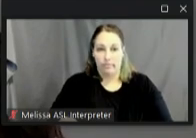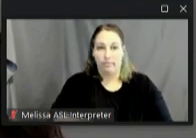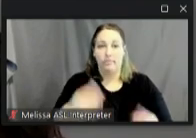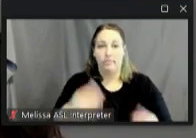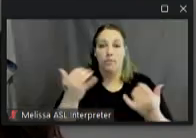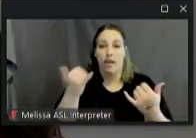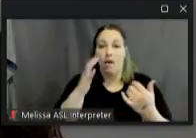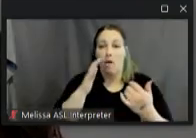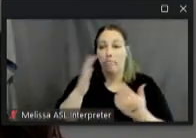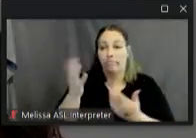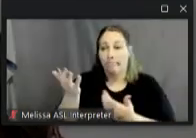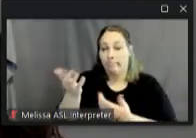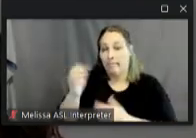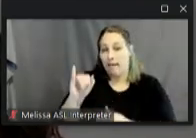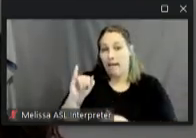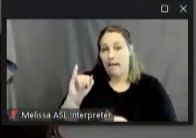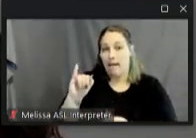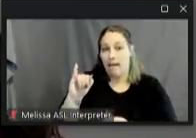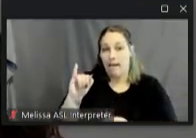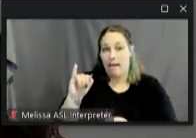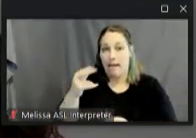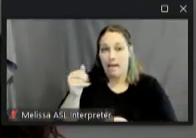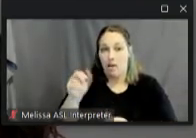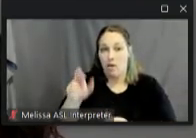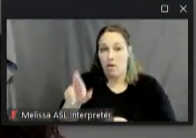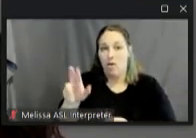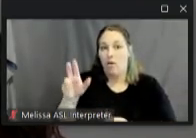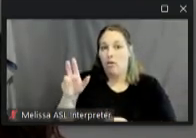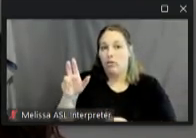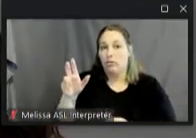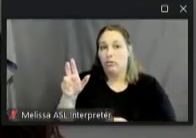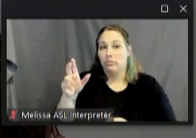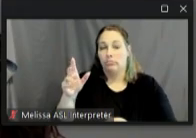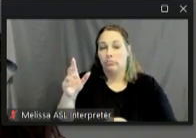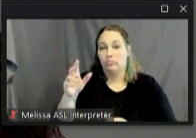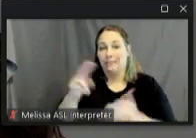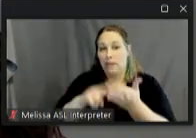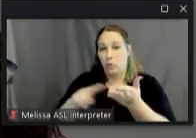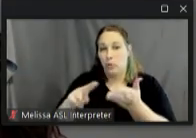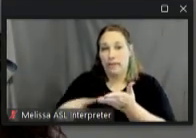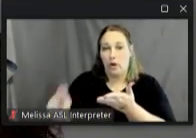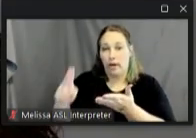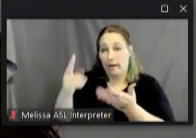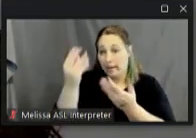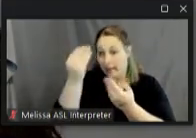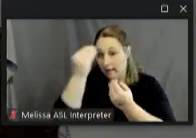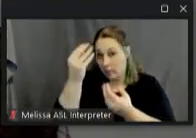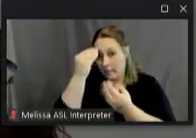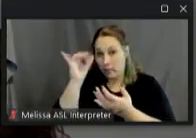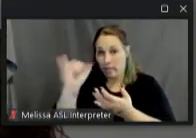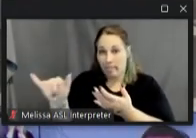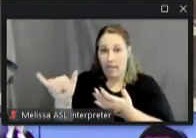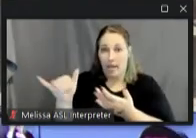relevante e importante para poder ir construyendo el país que todos queremos. Muchas gracias.